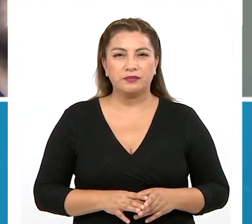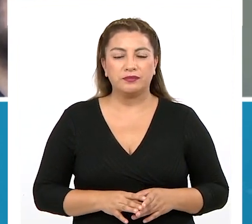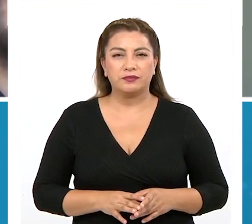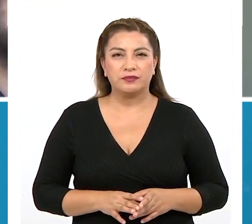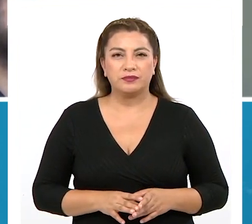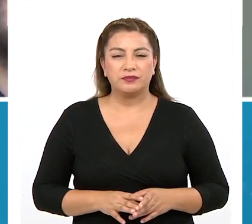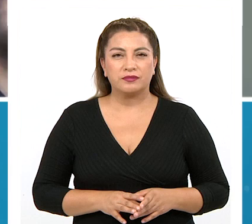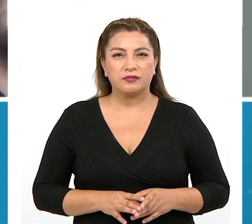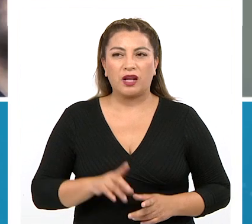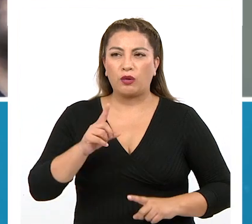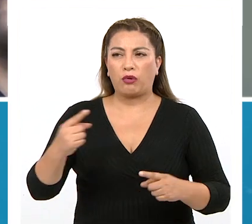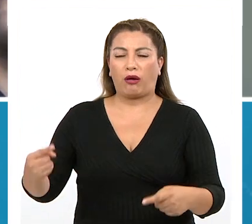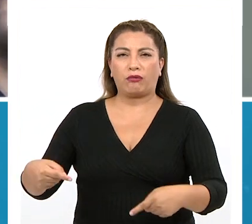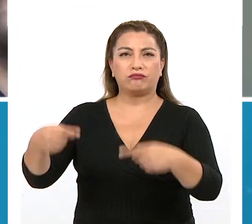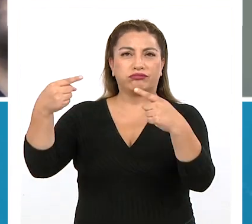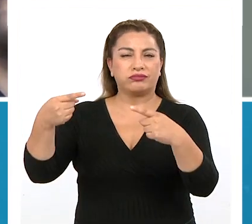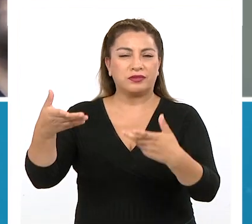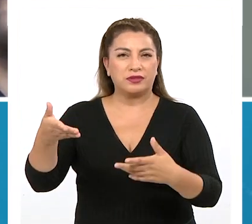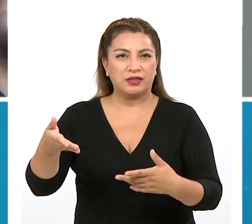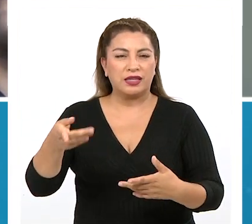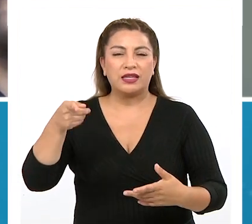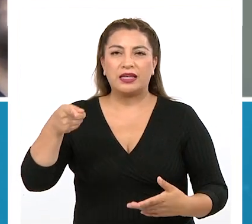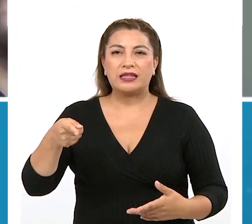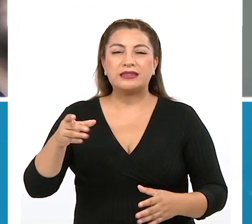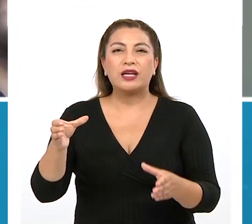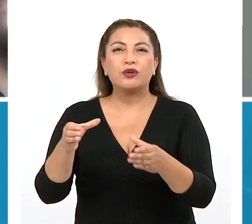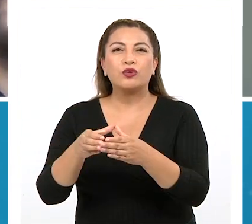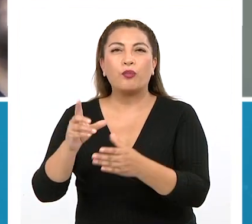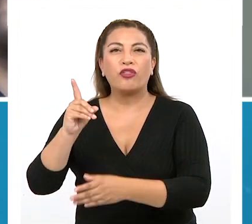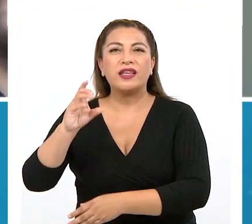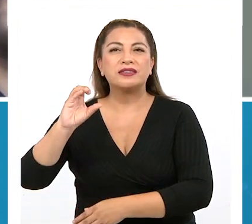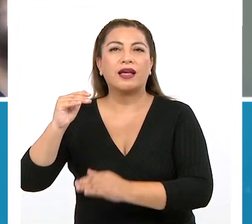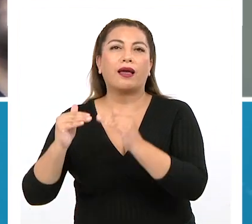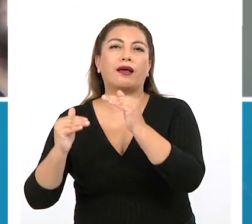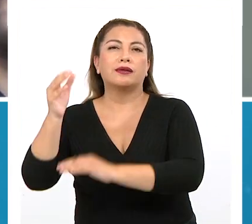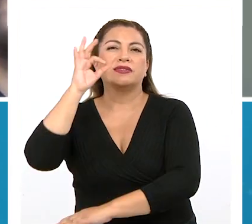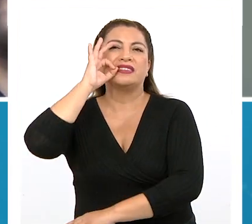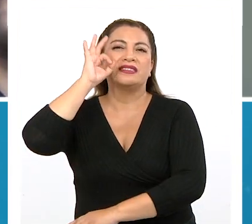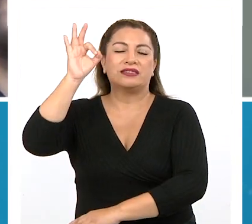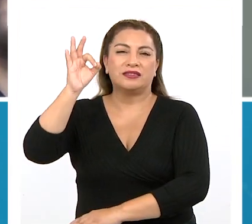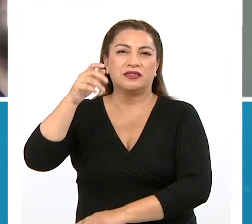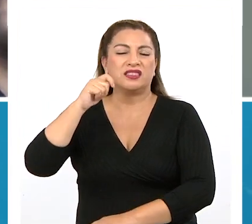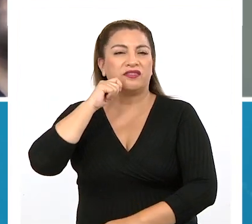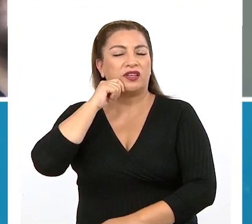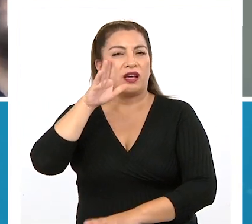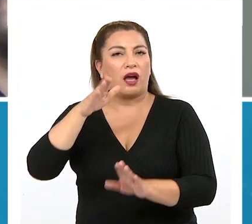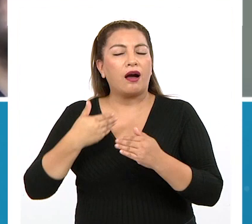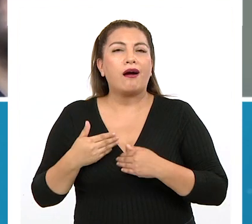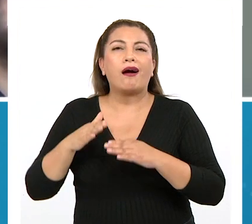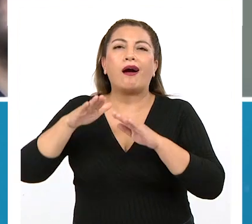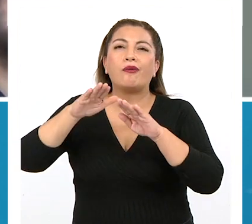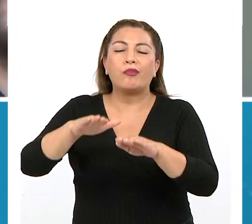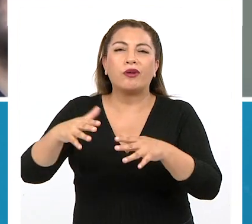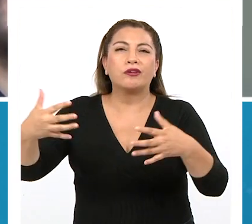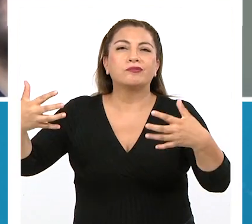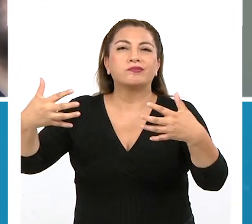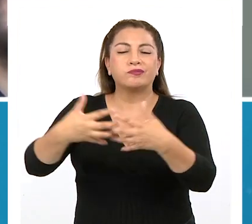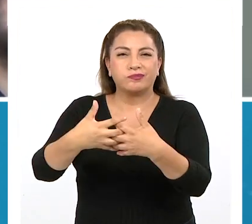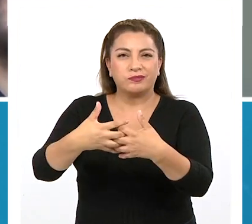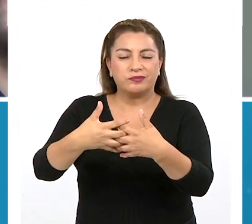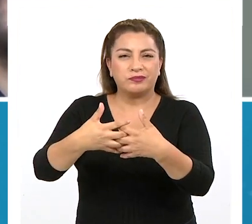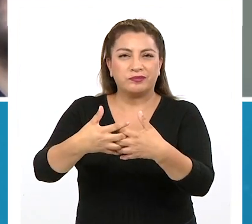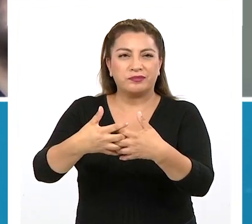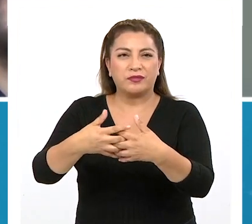acá tuve la confrontación de aquella y acá esa clase alta de la DC mostró solidaridad, afinidad con la clase alta que